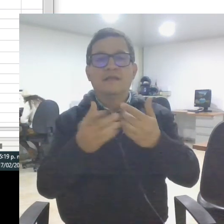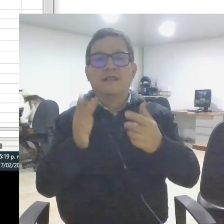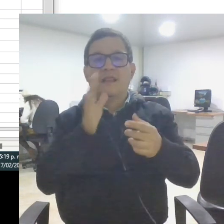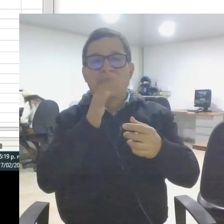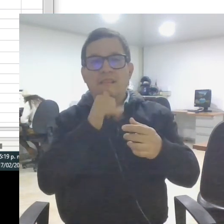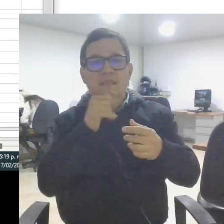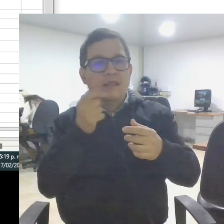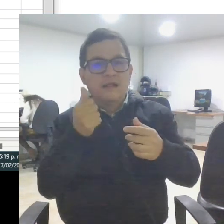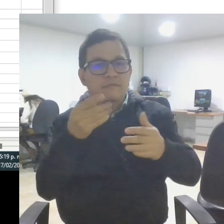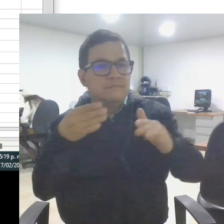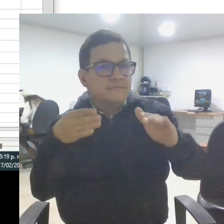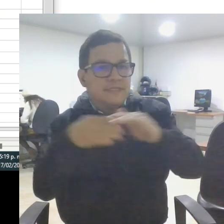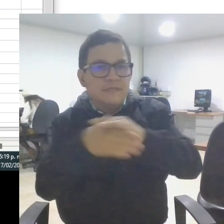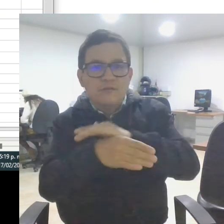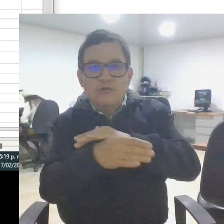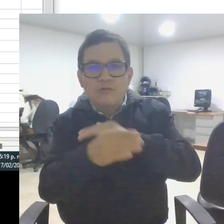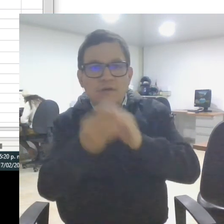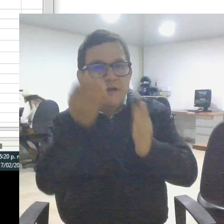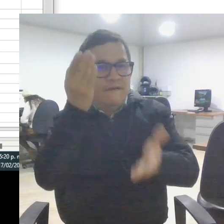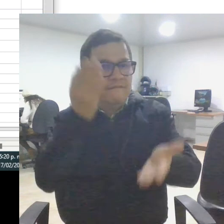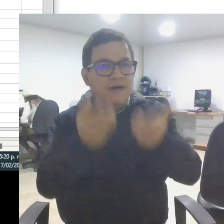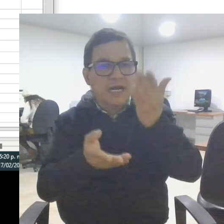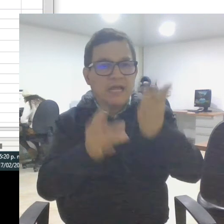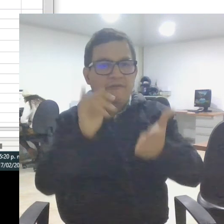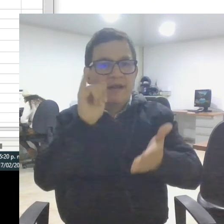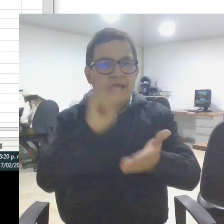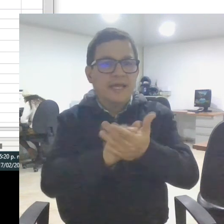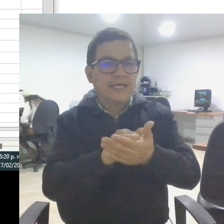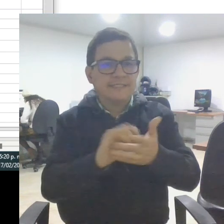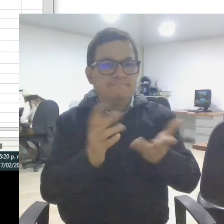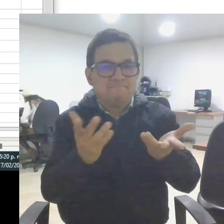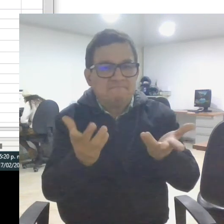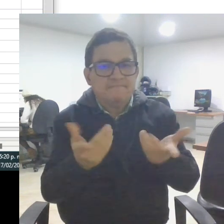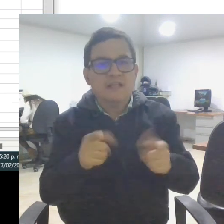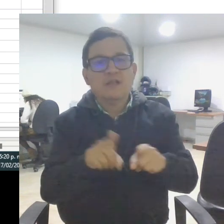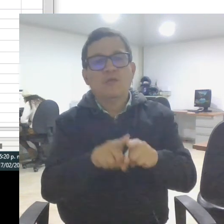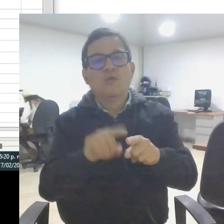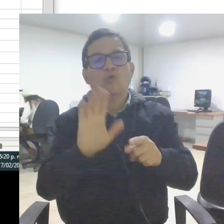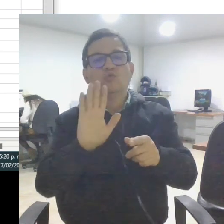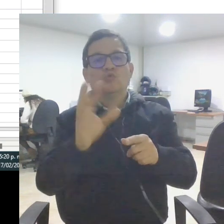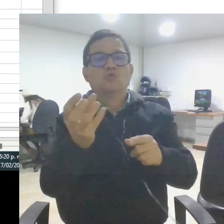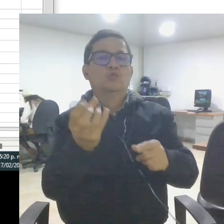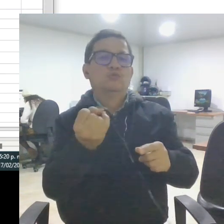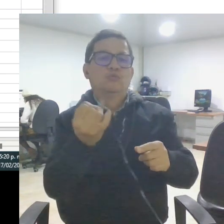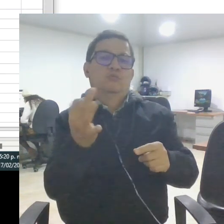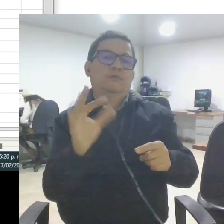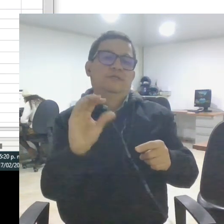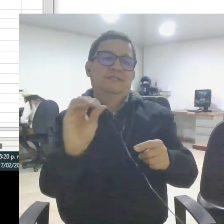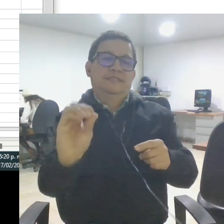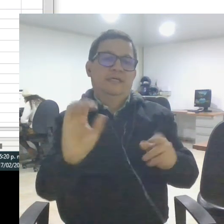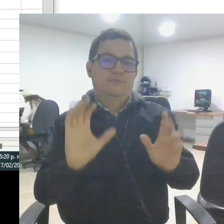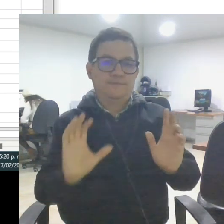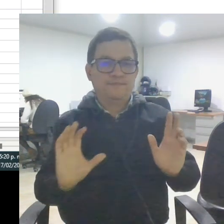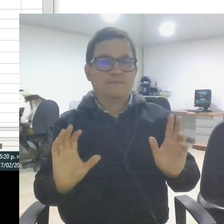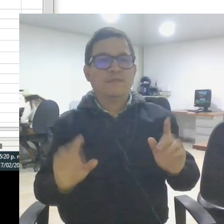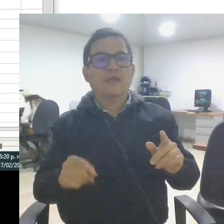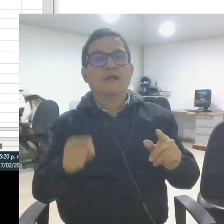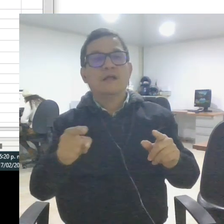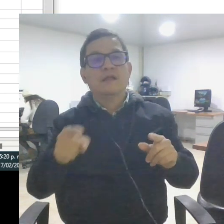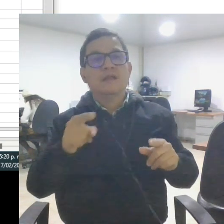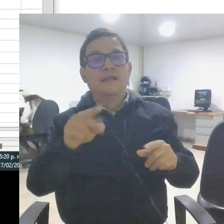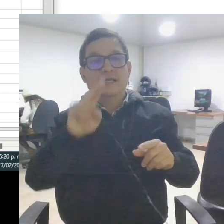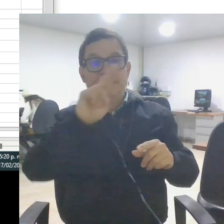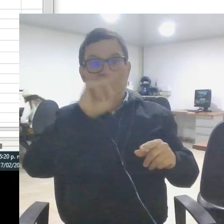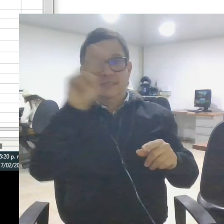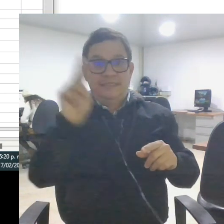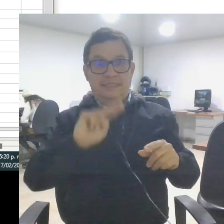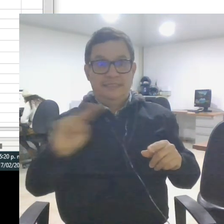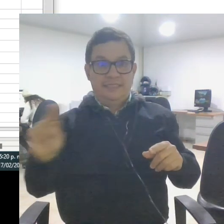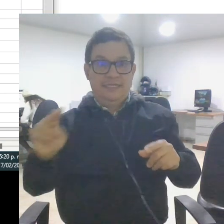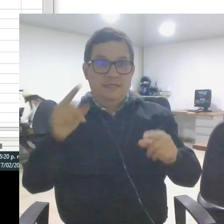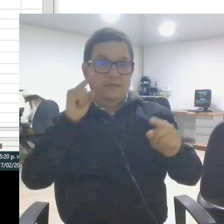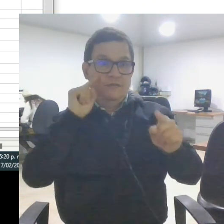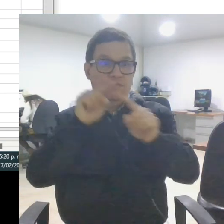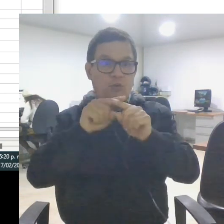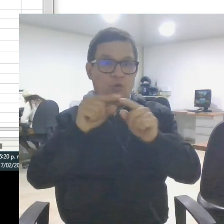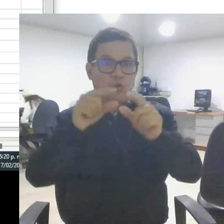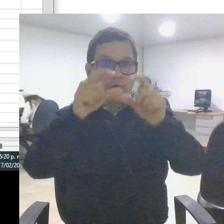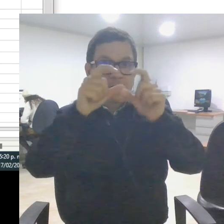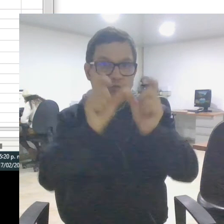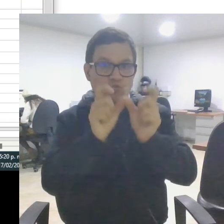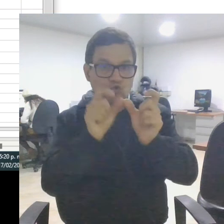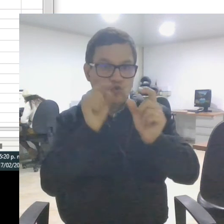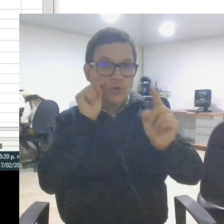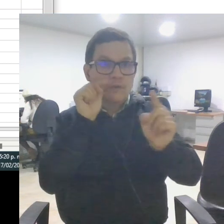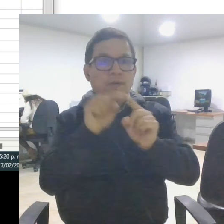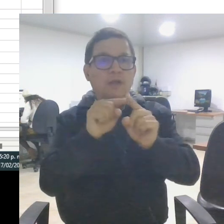variable, entonces su valor es 0. Y el valor de z, que era nuestra función objetivo,